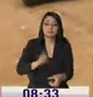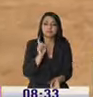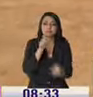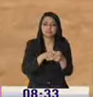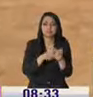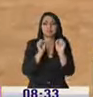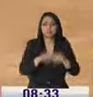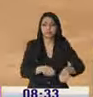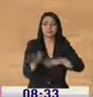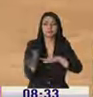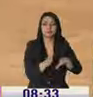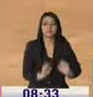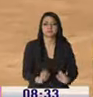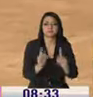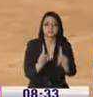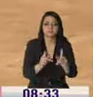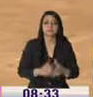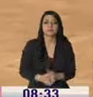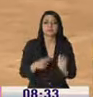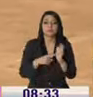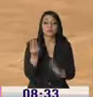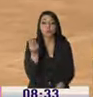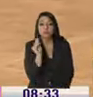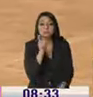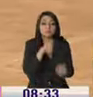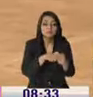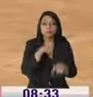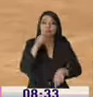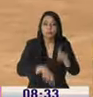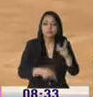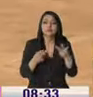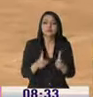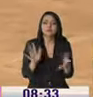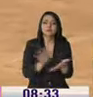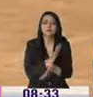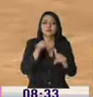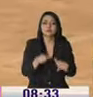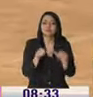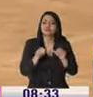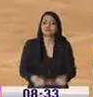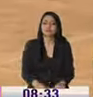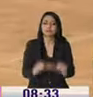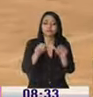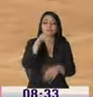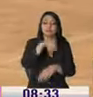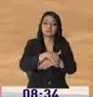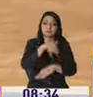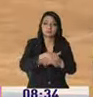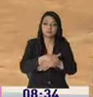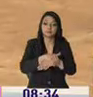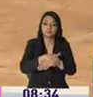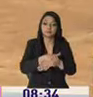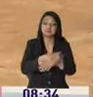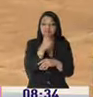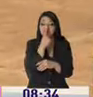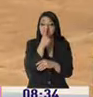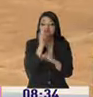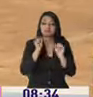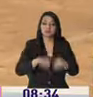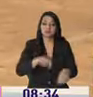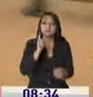opción. Si es que los chicos no lograrían inscribirse, tenemos escuelas aquí permanentes en la tarde, que si están interesados se pueden